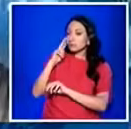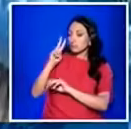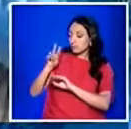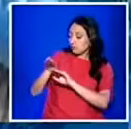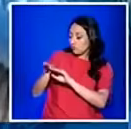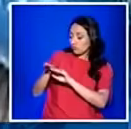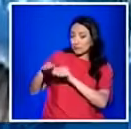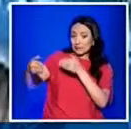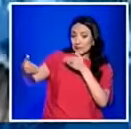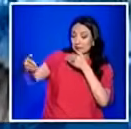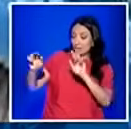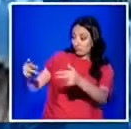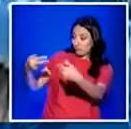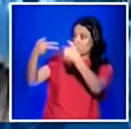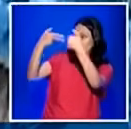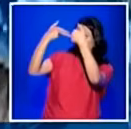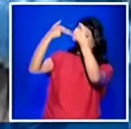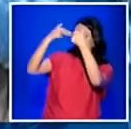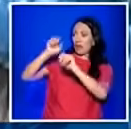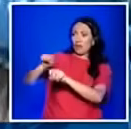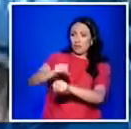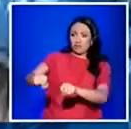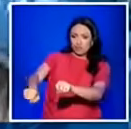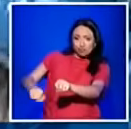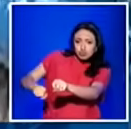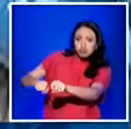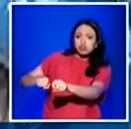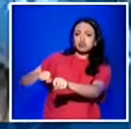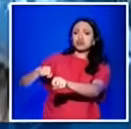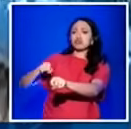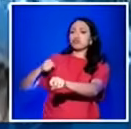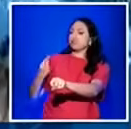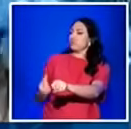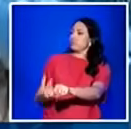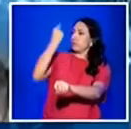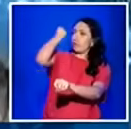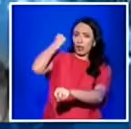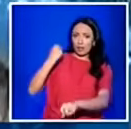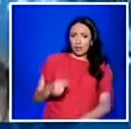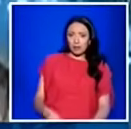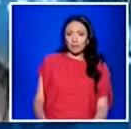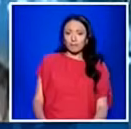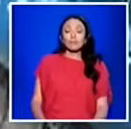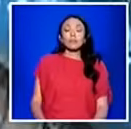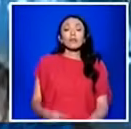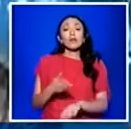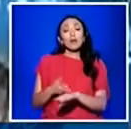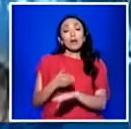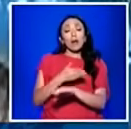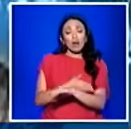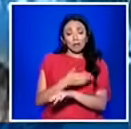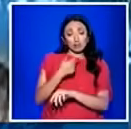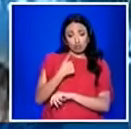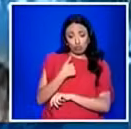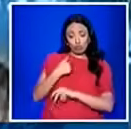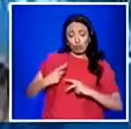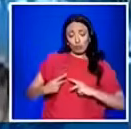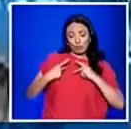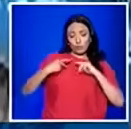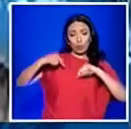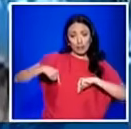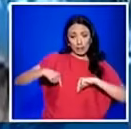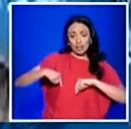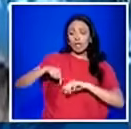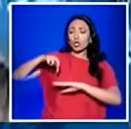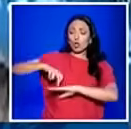Cierran el paso y también atacan a los peatones. Antes que no había esta carretera, subíamos tranquilamente caminando a